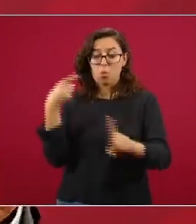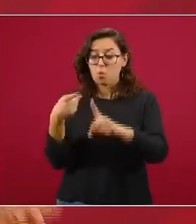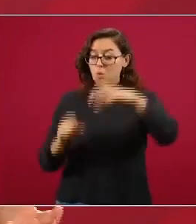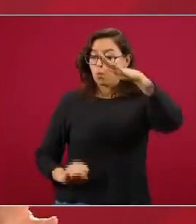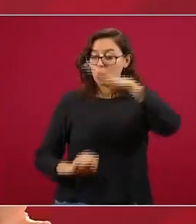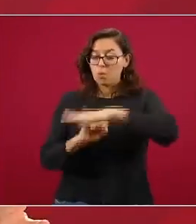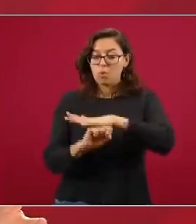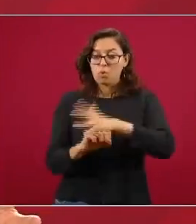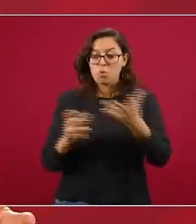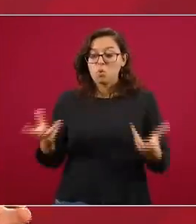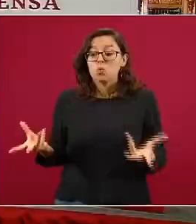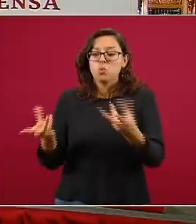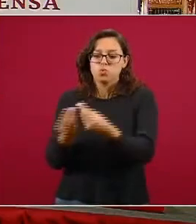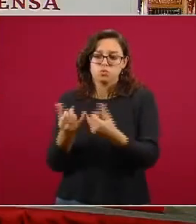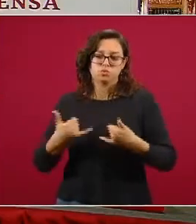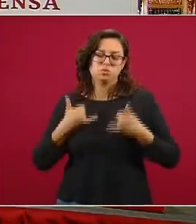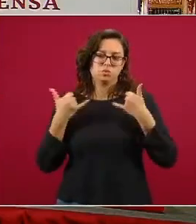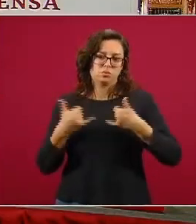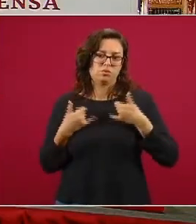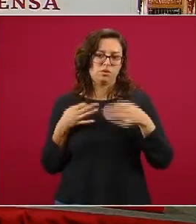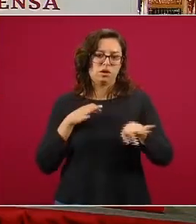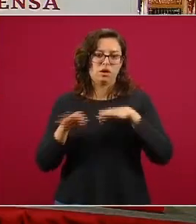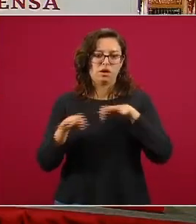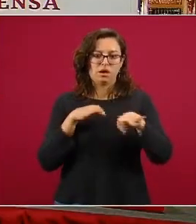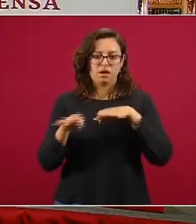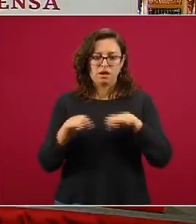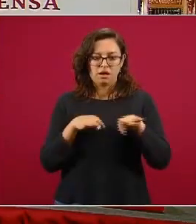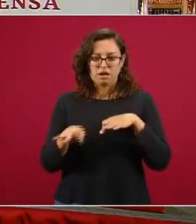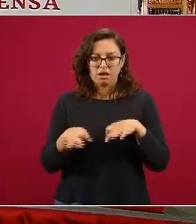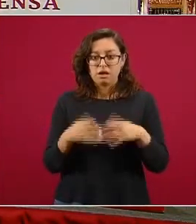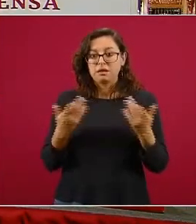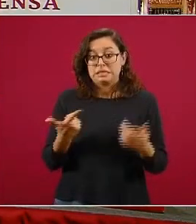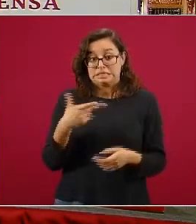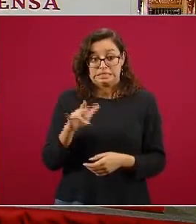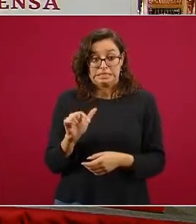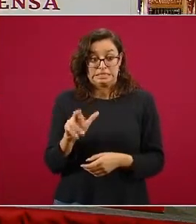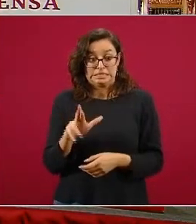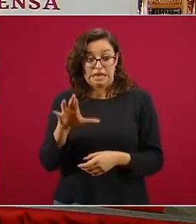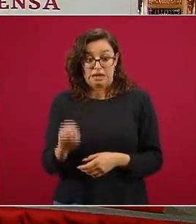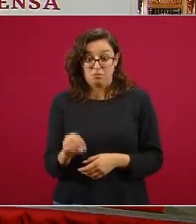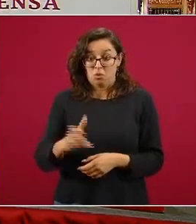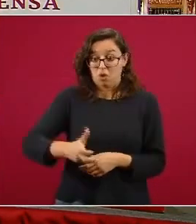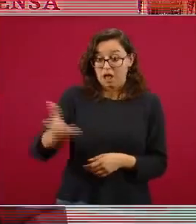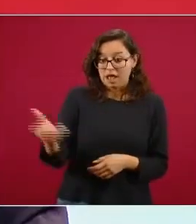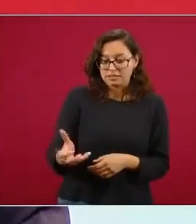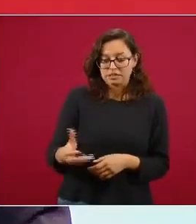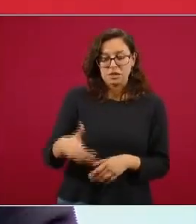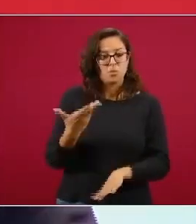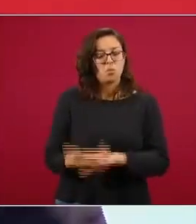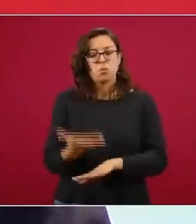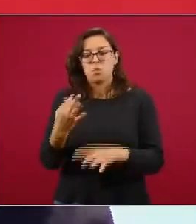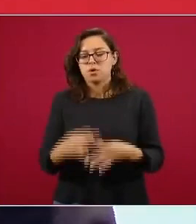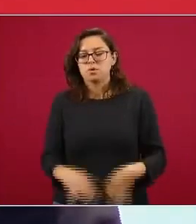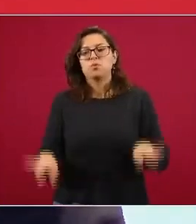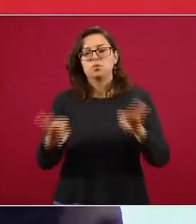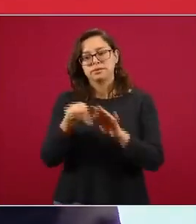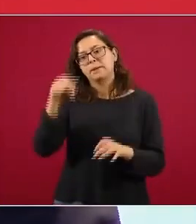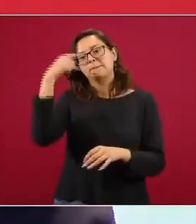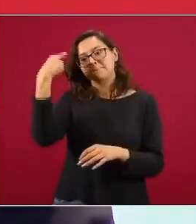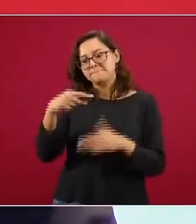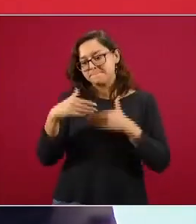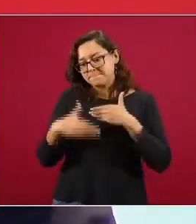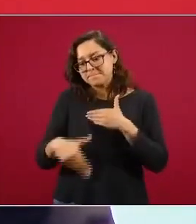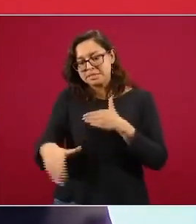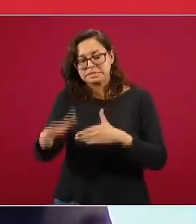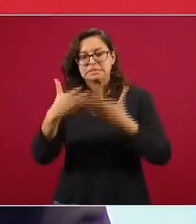trabajo con la juventud. Y lo que hace Guillermo Santiago y su equipo ha sido fundamental para abrir